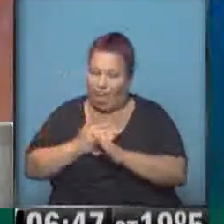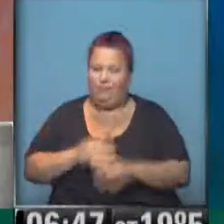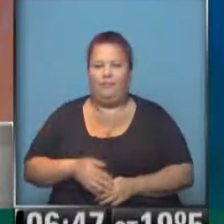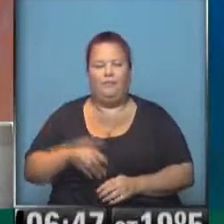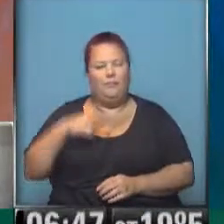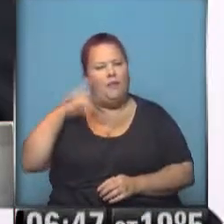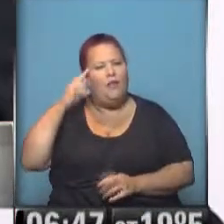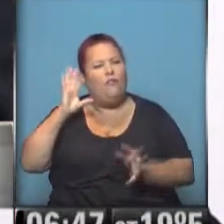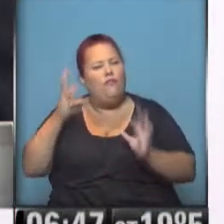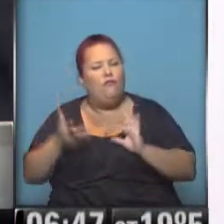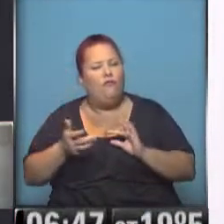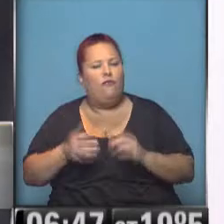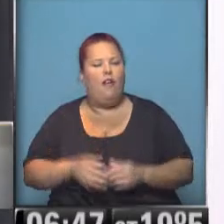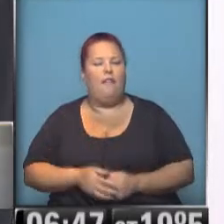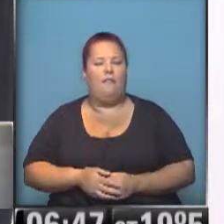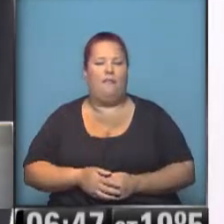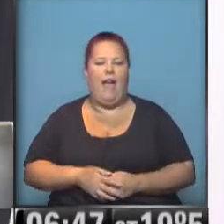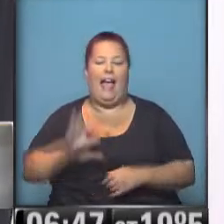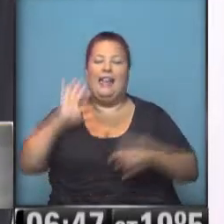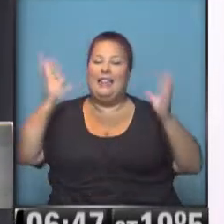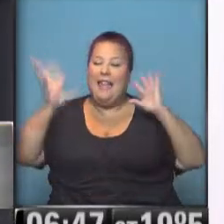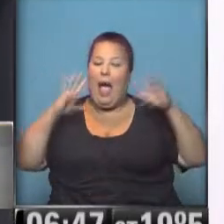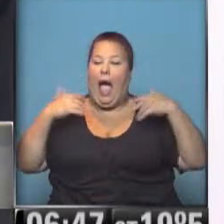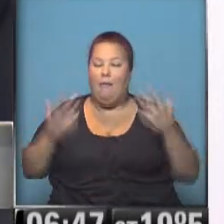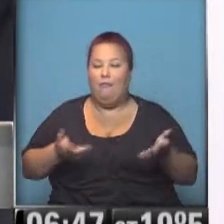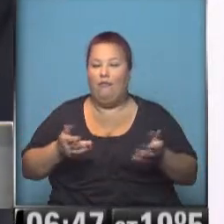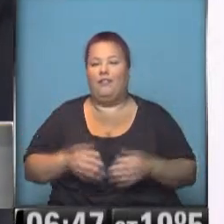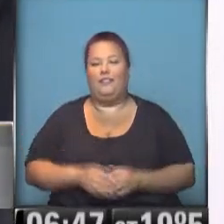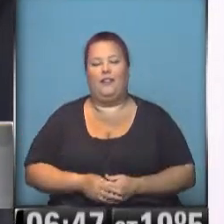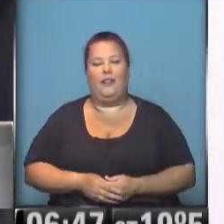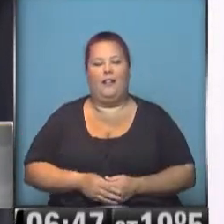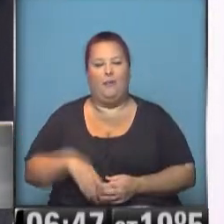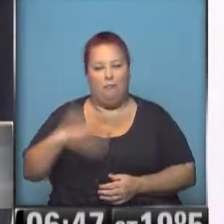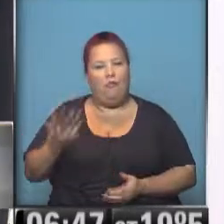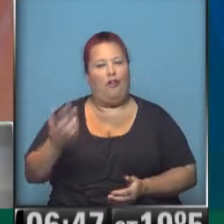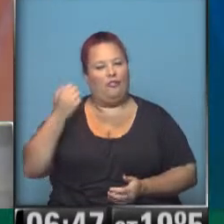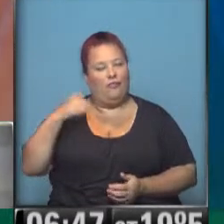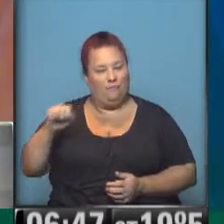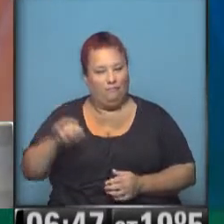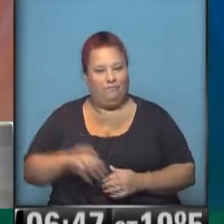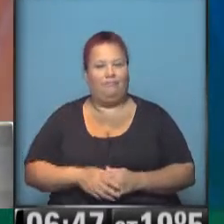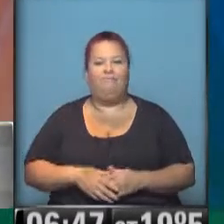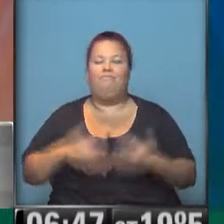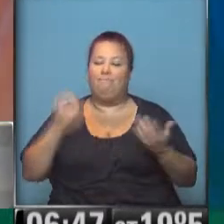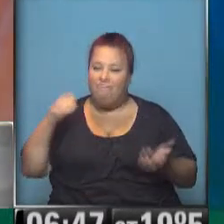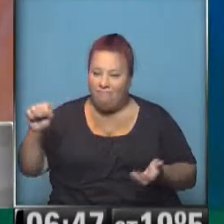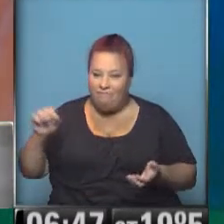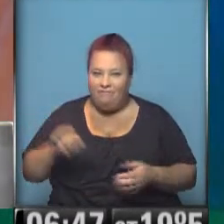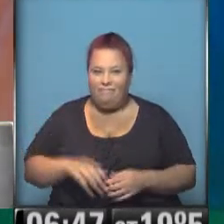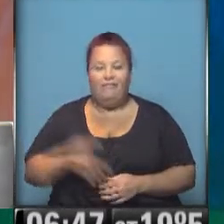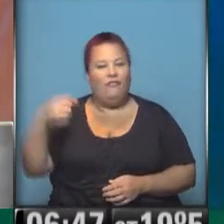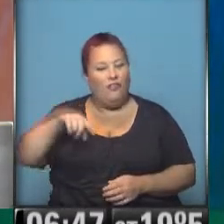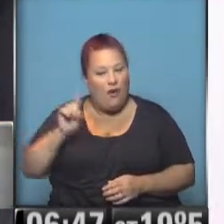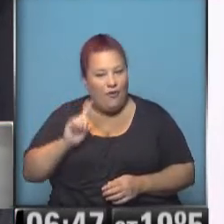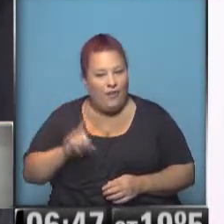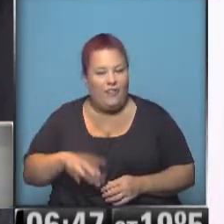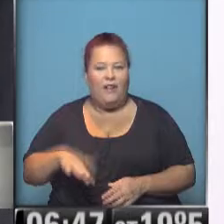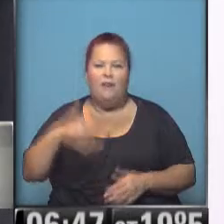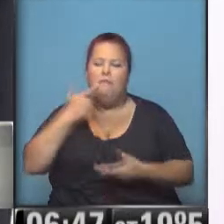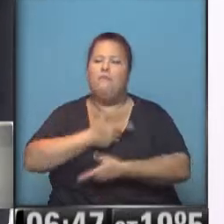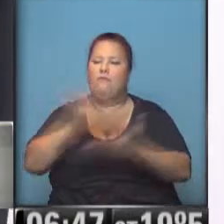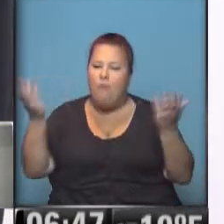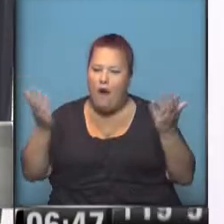vía, me parece, un poquito de estas condiciones climáticas. Por eso pegó el faltazo. Pegó el faltazo, sí. Hay que no decirlo. Vino. Vamos a hacerlo